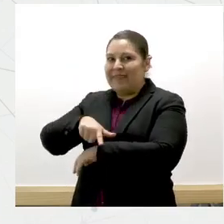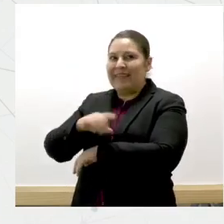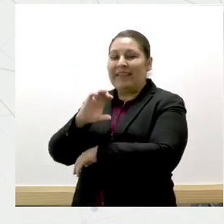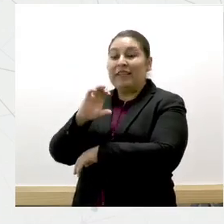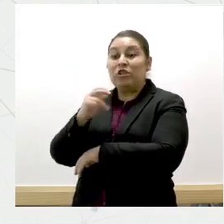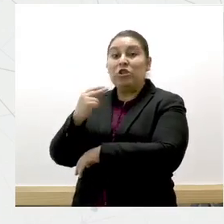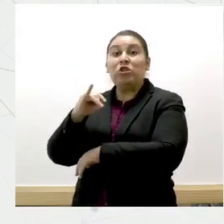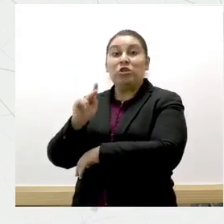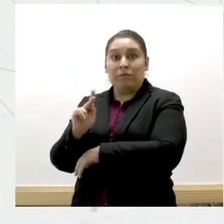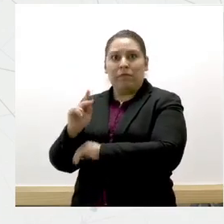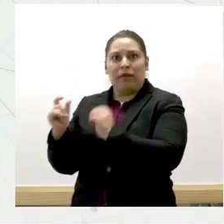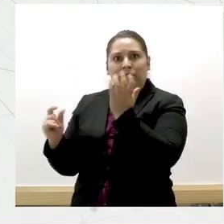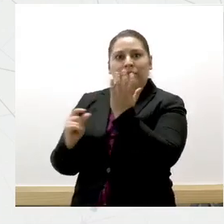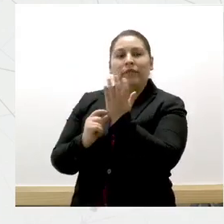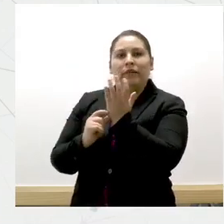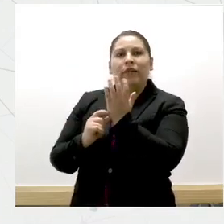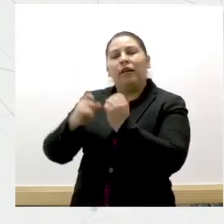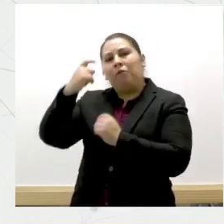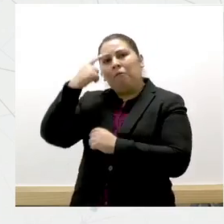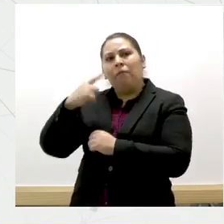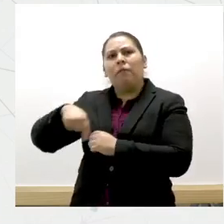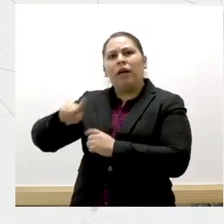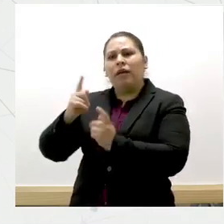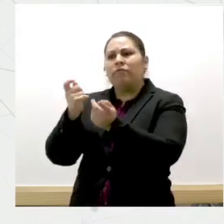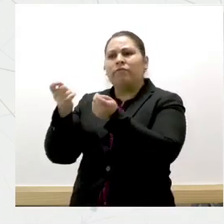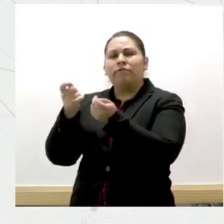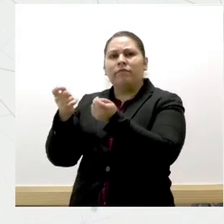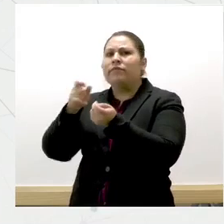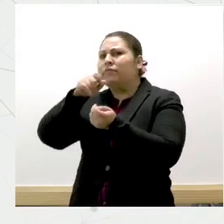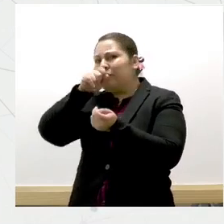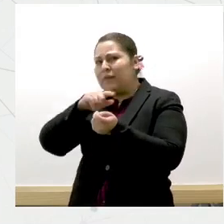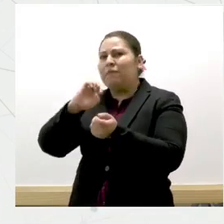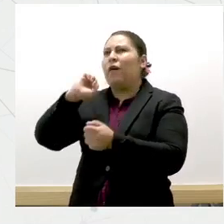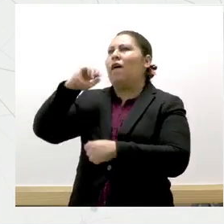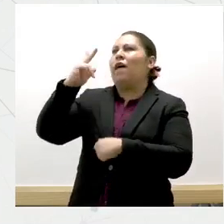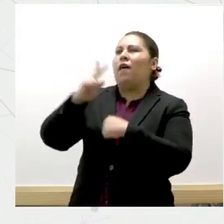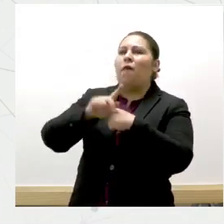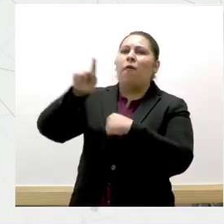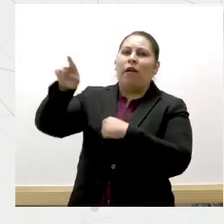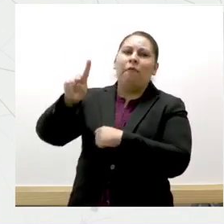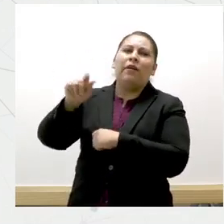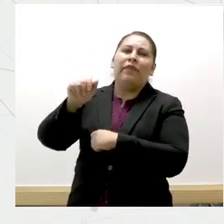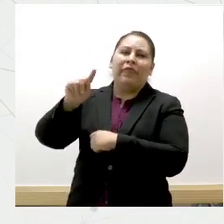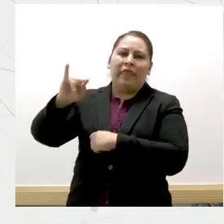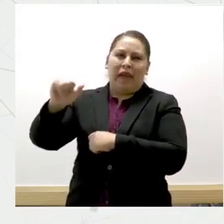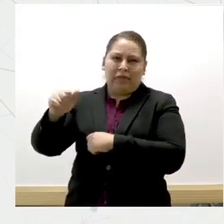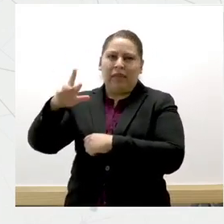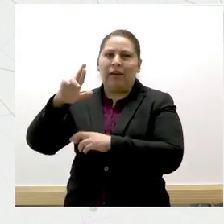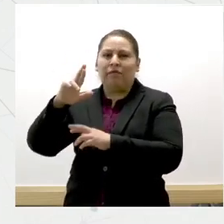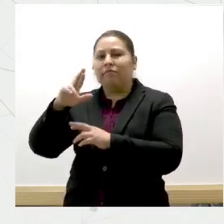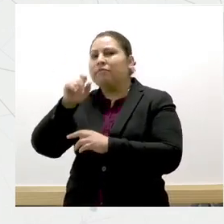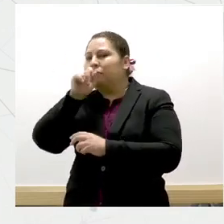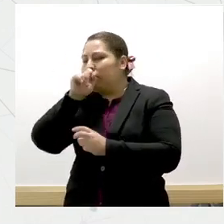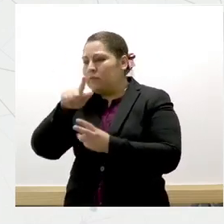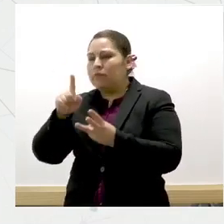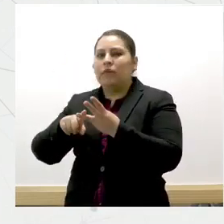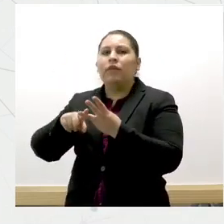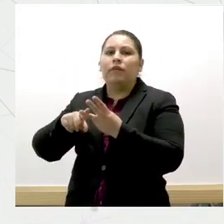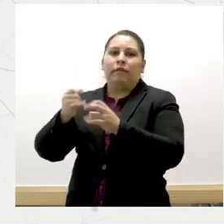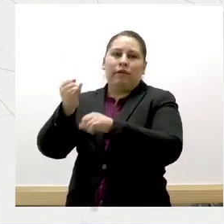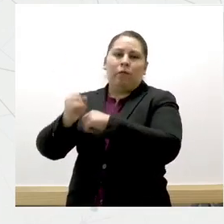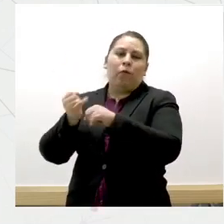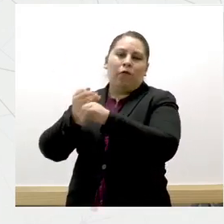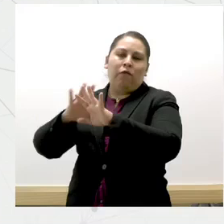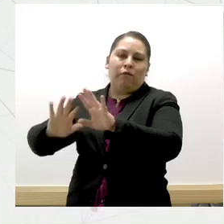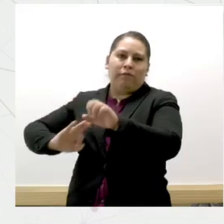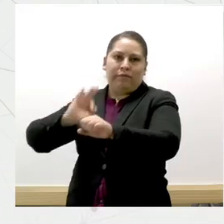Intelligence Officer, que emula precisamente a otras figuras que tenemos en Europa, como es el Data Protection Officer, como el delegado de protección de datos, ¿no?, que